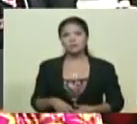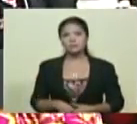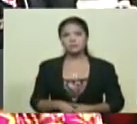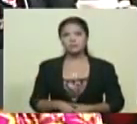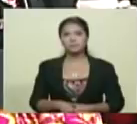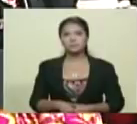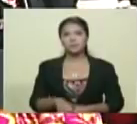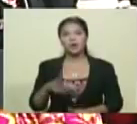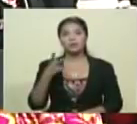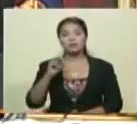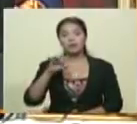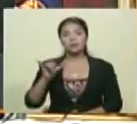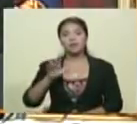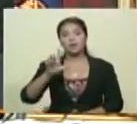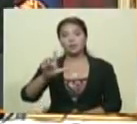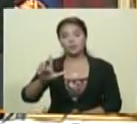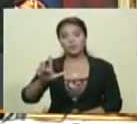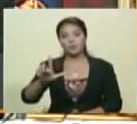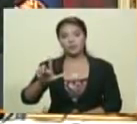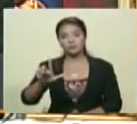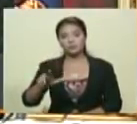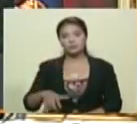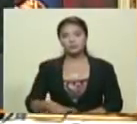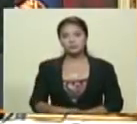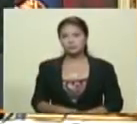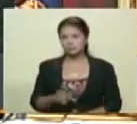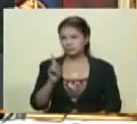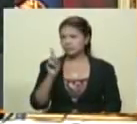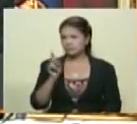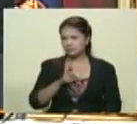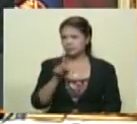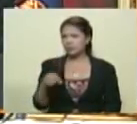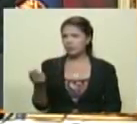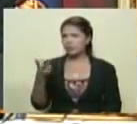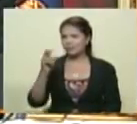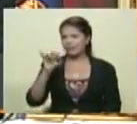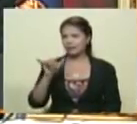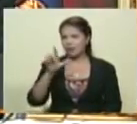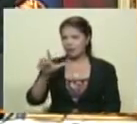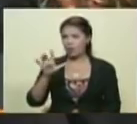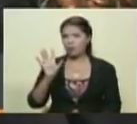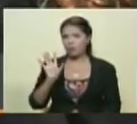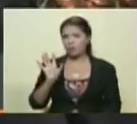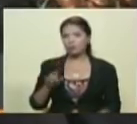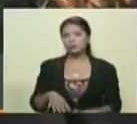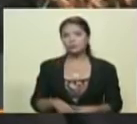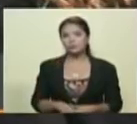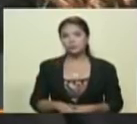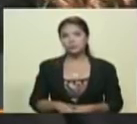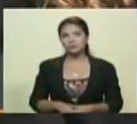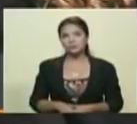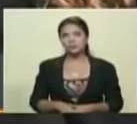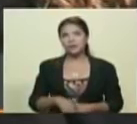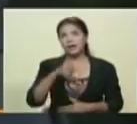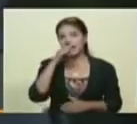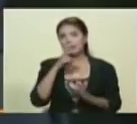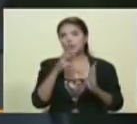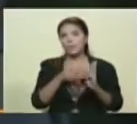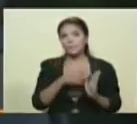Un 30 de julio, de paso, Ernesto, si mal no recuerdo, como dicen por ahí. En el